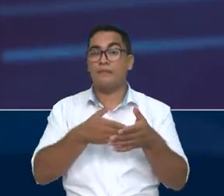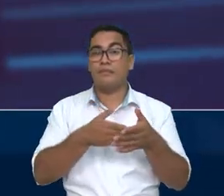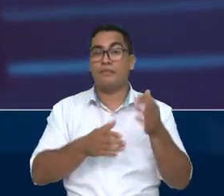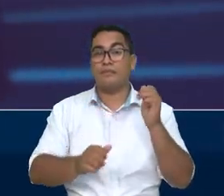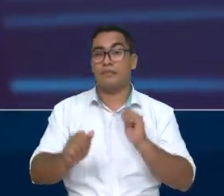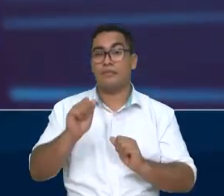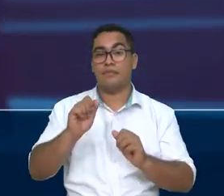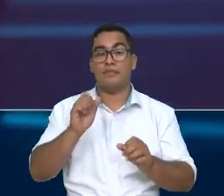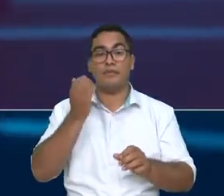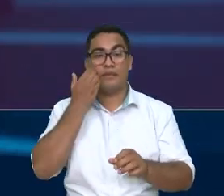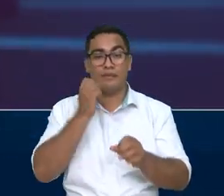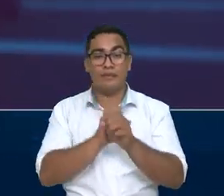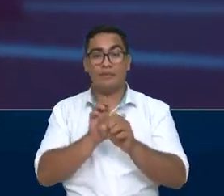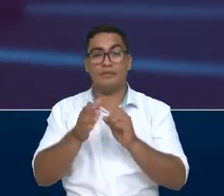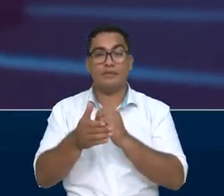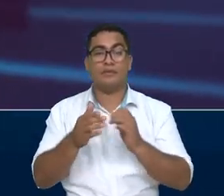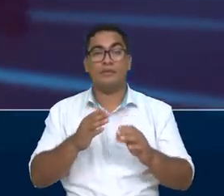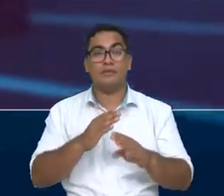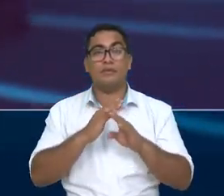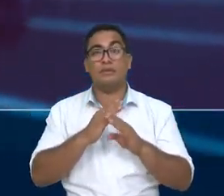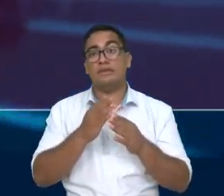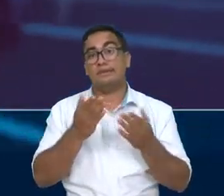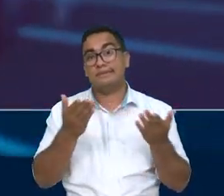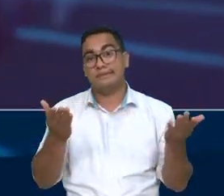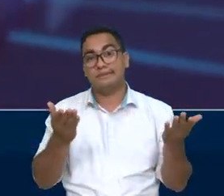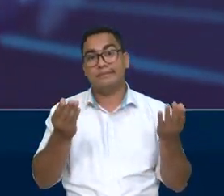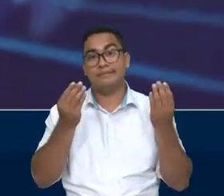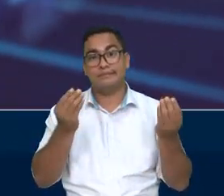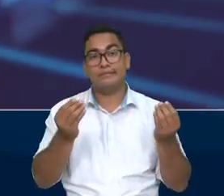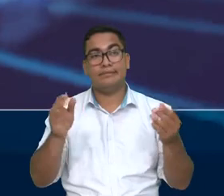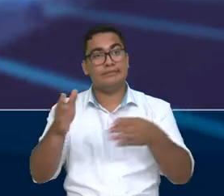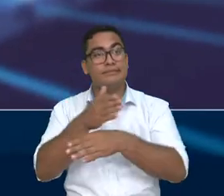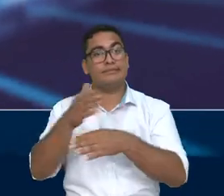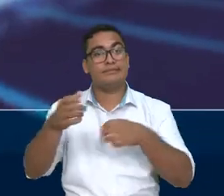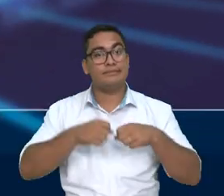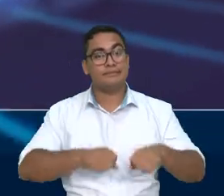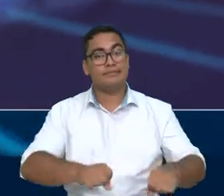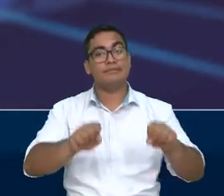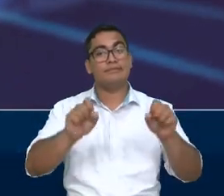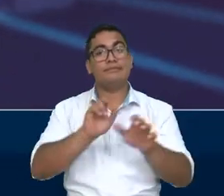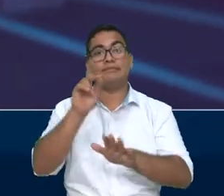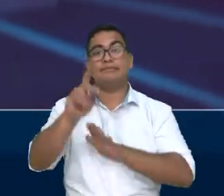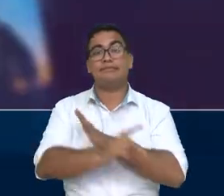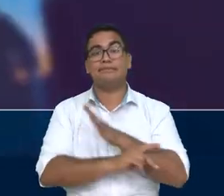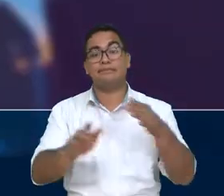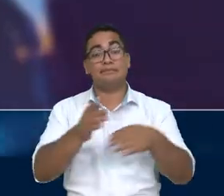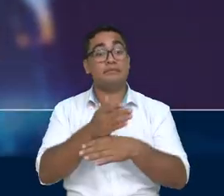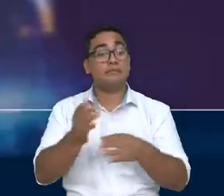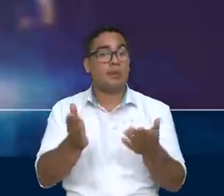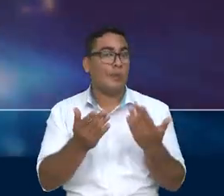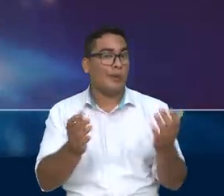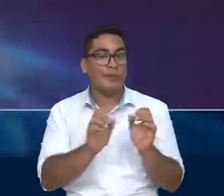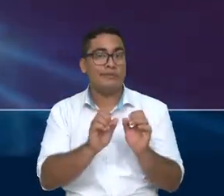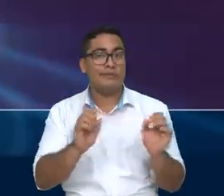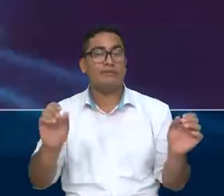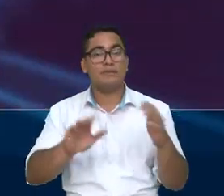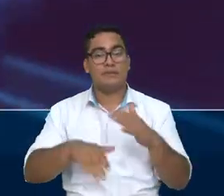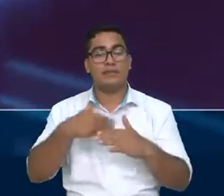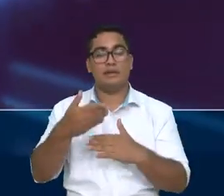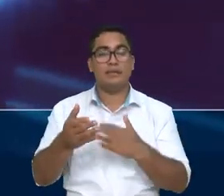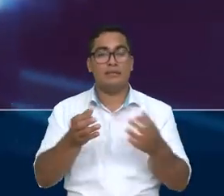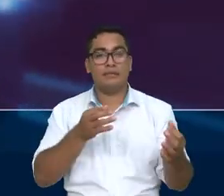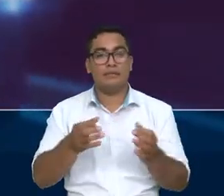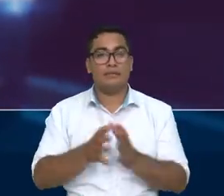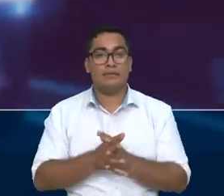artística por el coronavirus y lo vacío que lucen muchos supermercados en diferentes países. Les tenemos los detalles al volver.